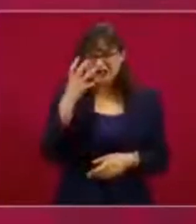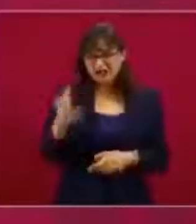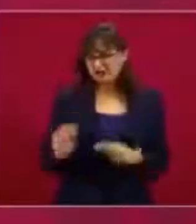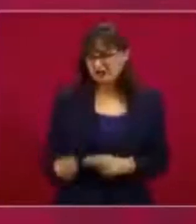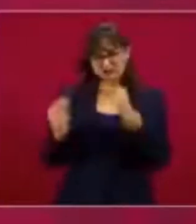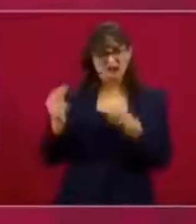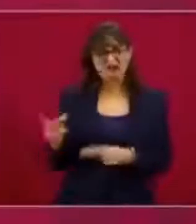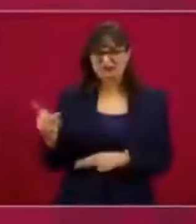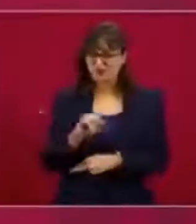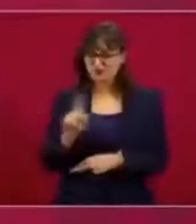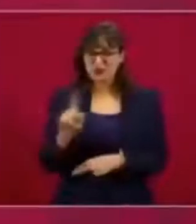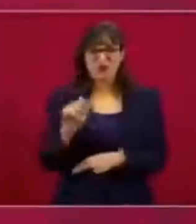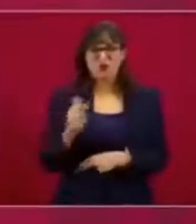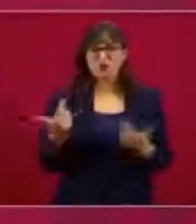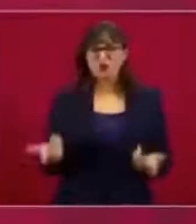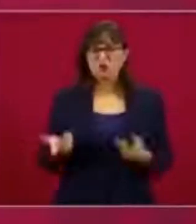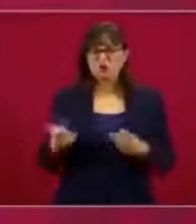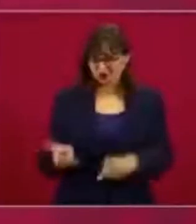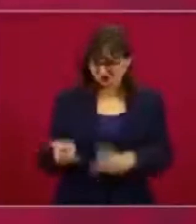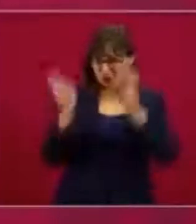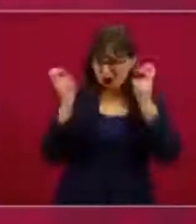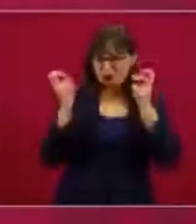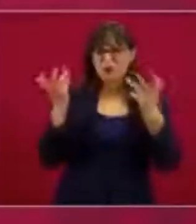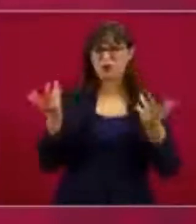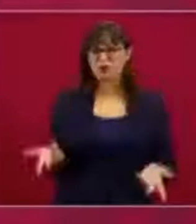sepa. Estamos hablando del turismo.